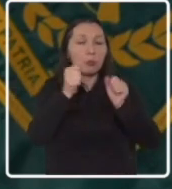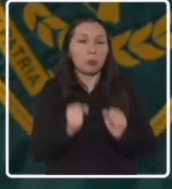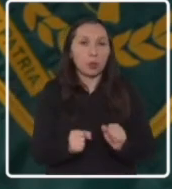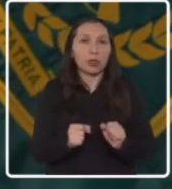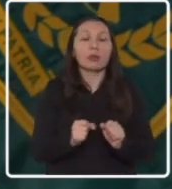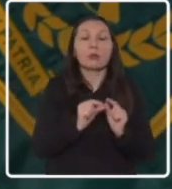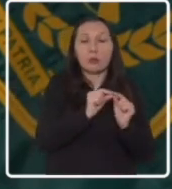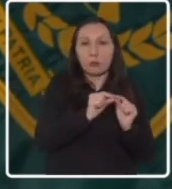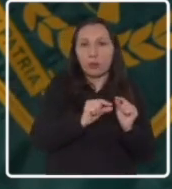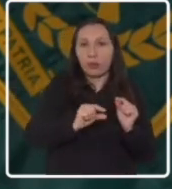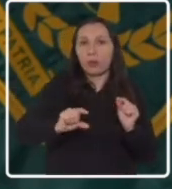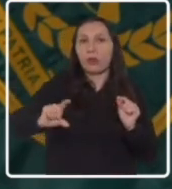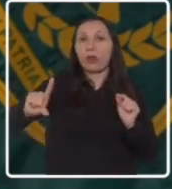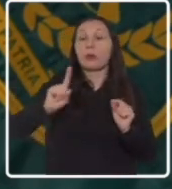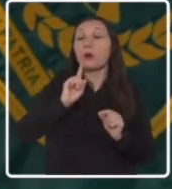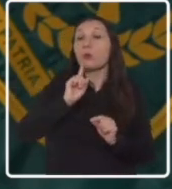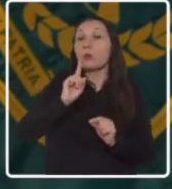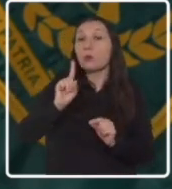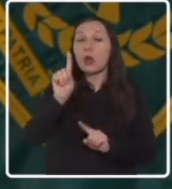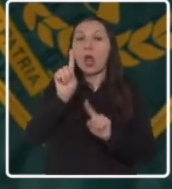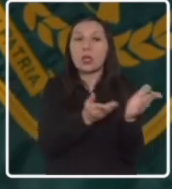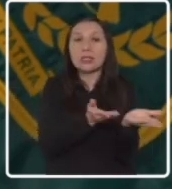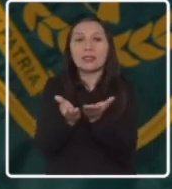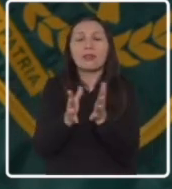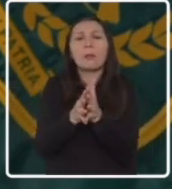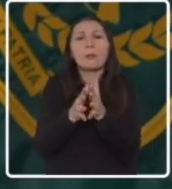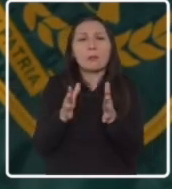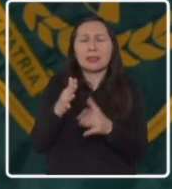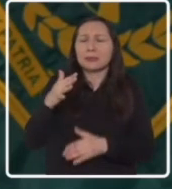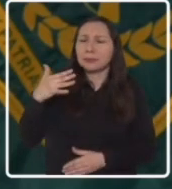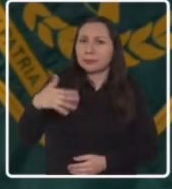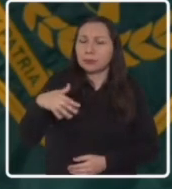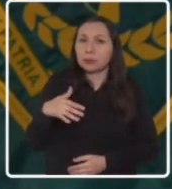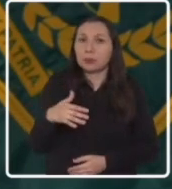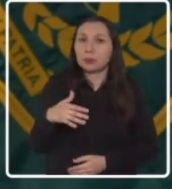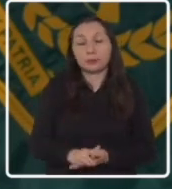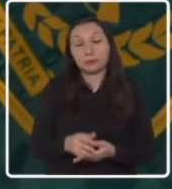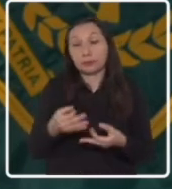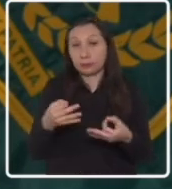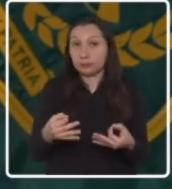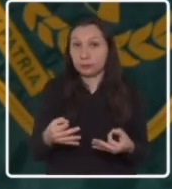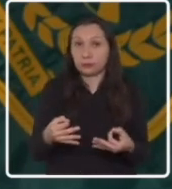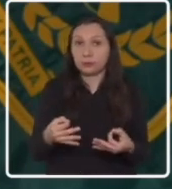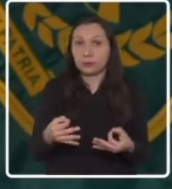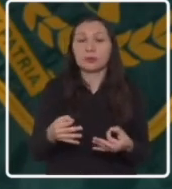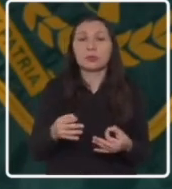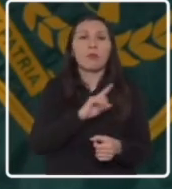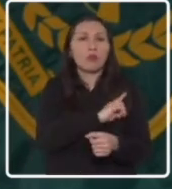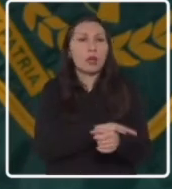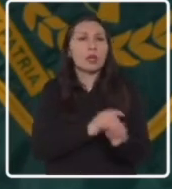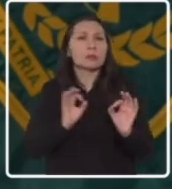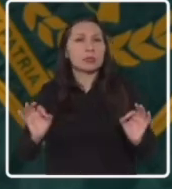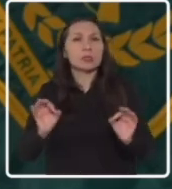hacerlo gradualmente, partiendo con aquellos servicios que son más indispensables. Ciertamente, las fuerzas especiales,